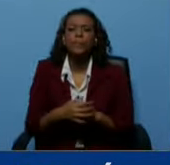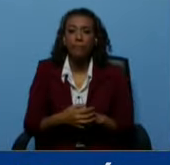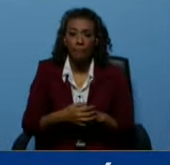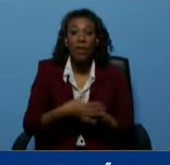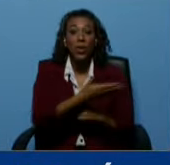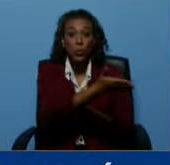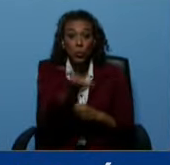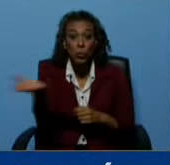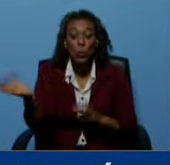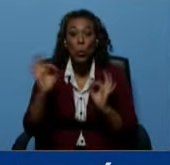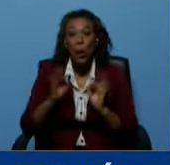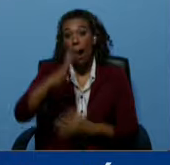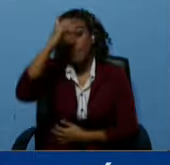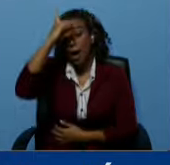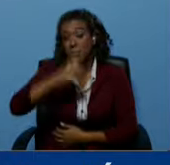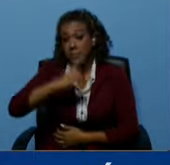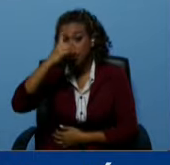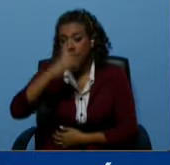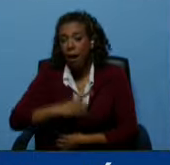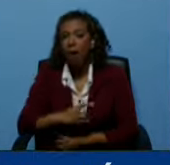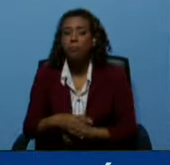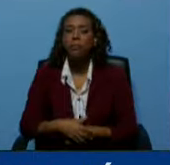y niñas con